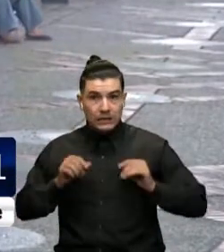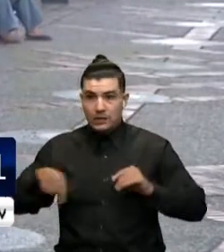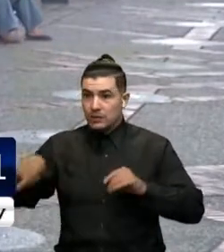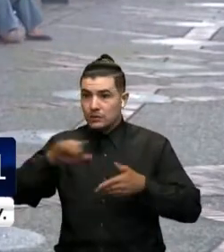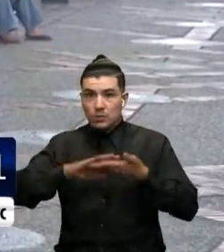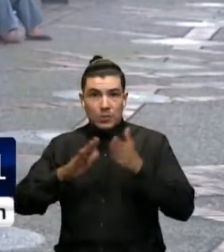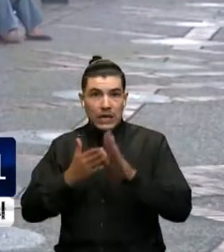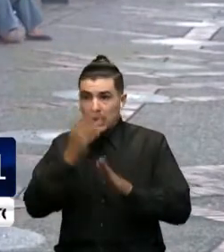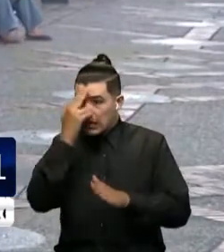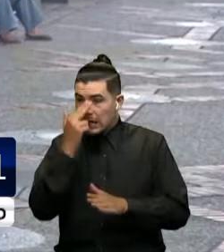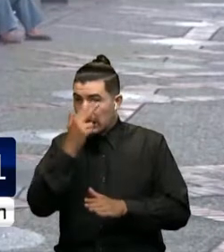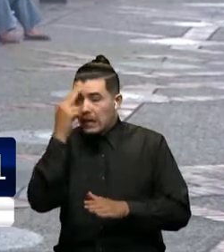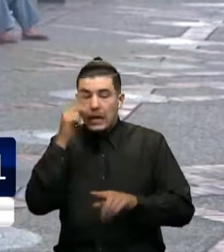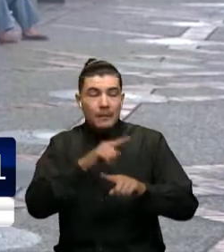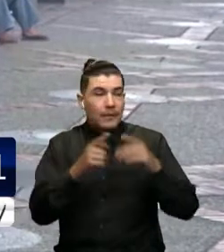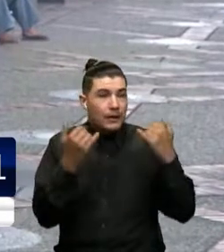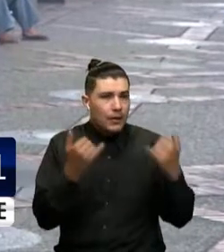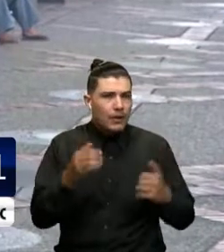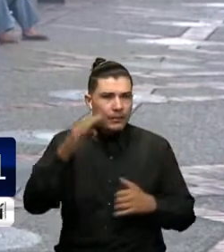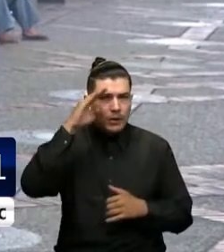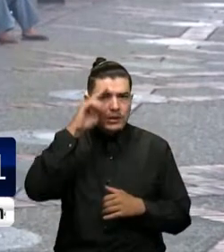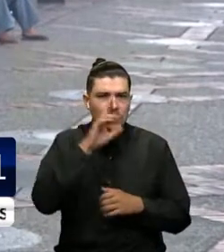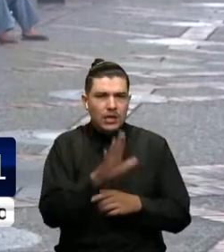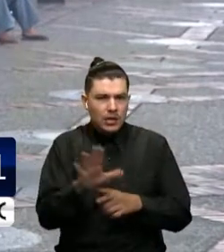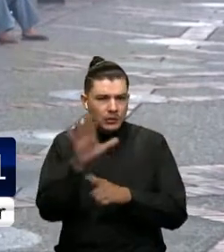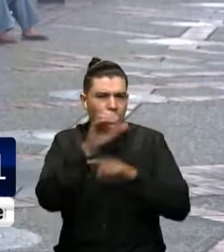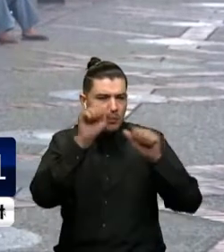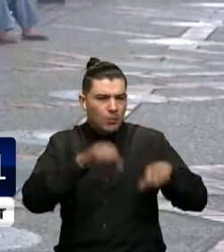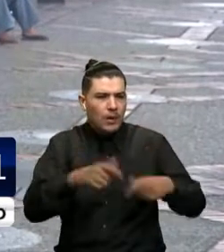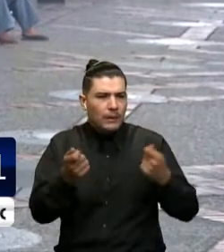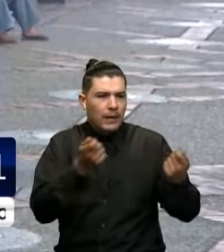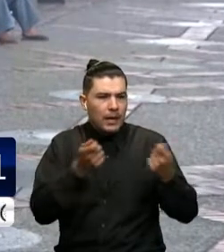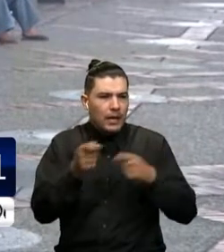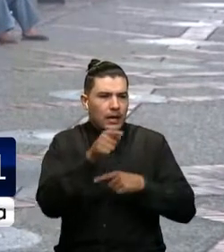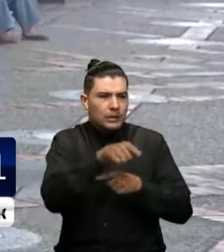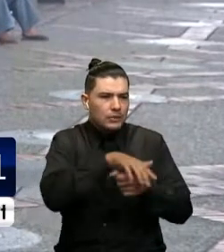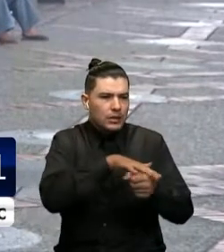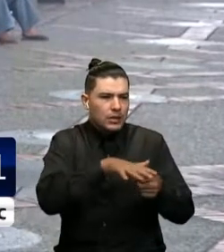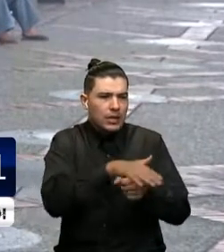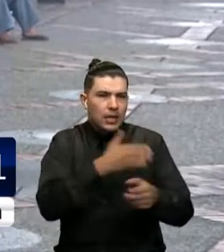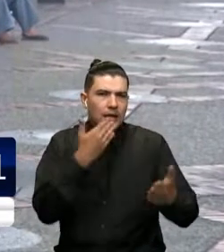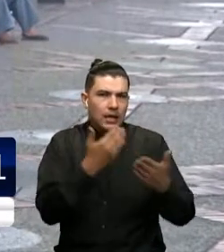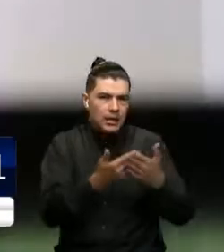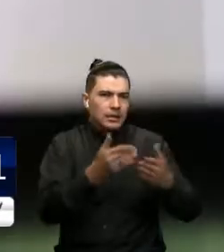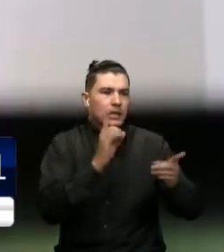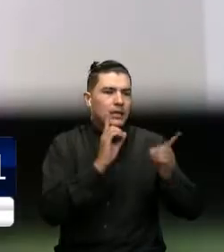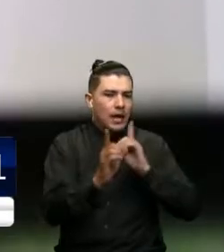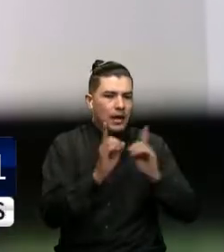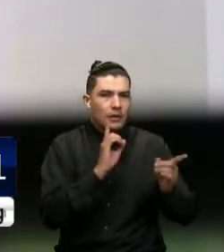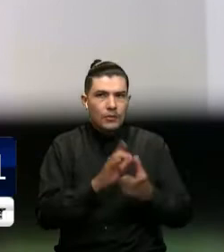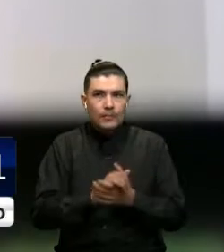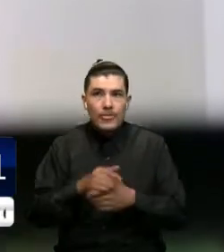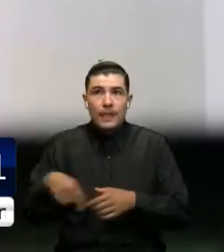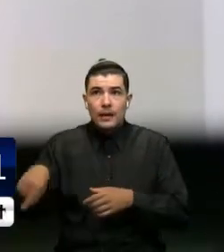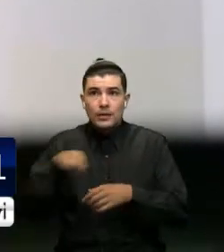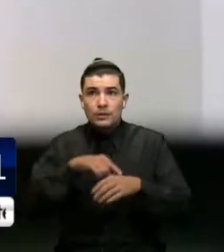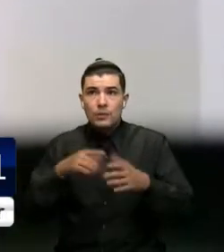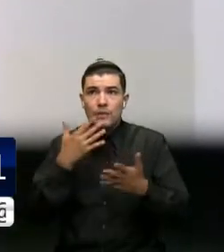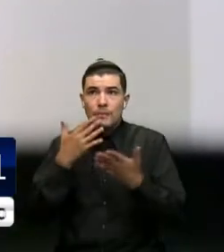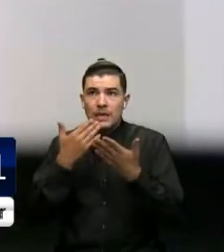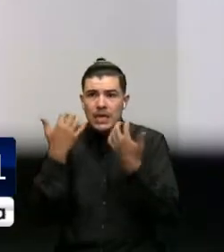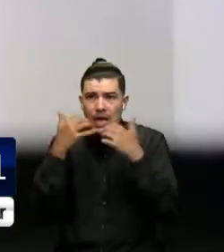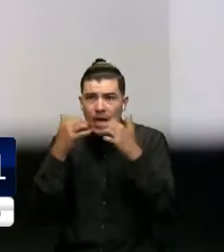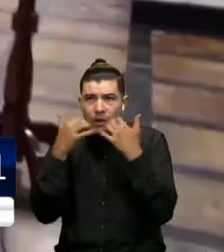las autoridades aseguran que se logró neutralizar la situación gracias al diálogo el pánico se apoderó